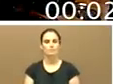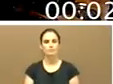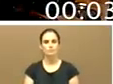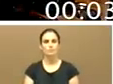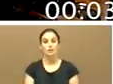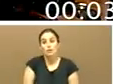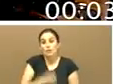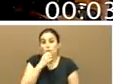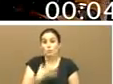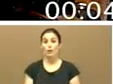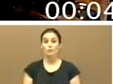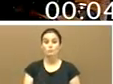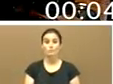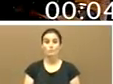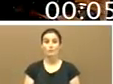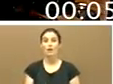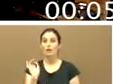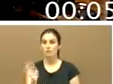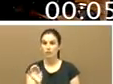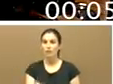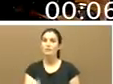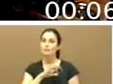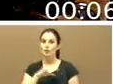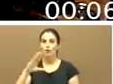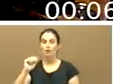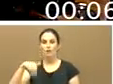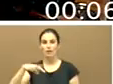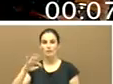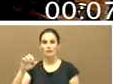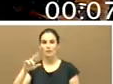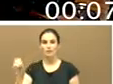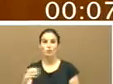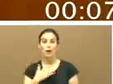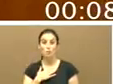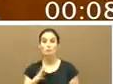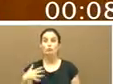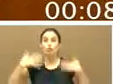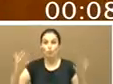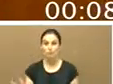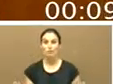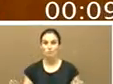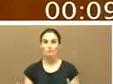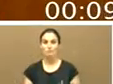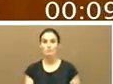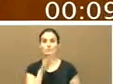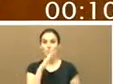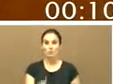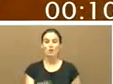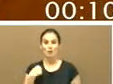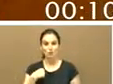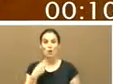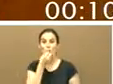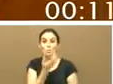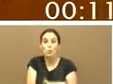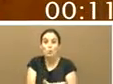Bueno, la verdad es que me ha sorprendido, señor Cantero. Cuando leí la